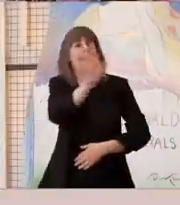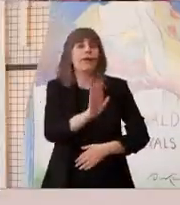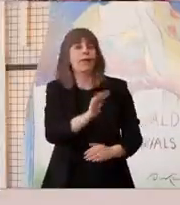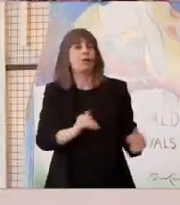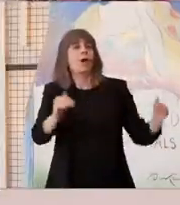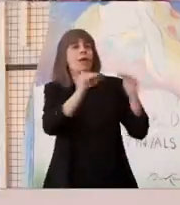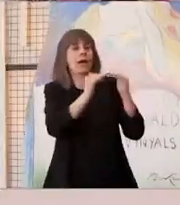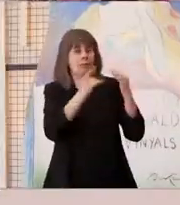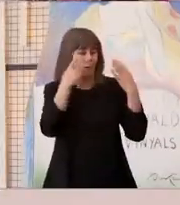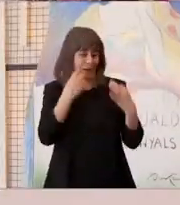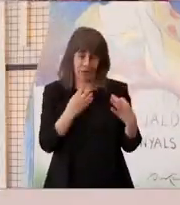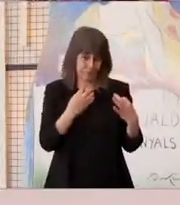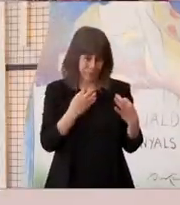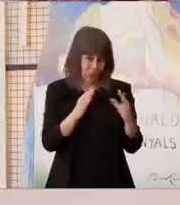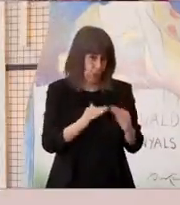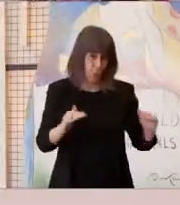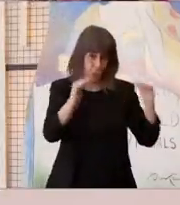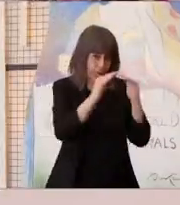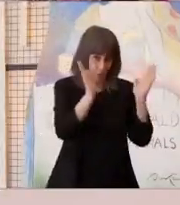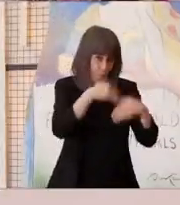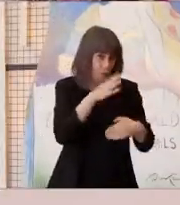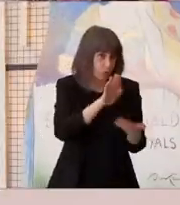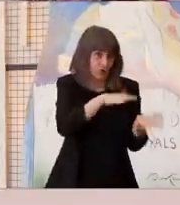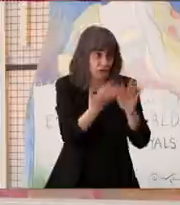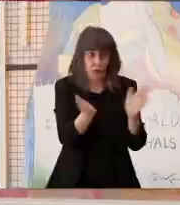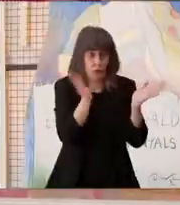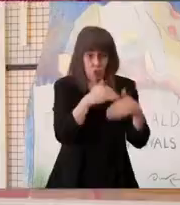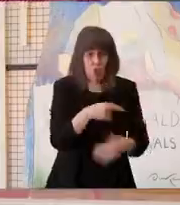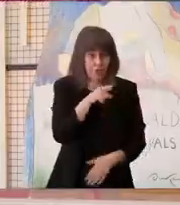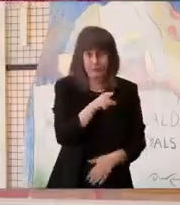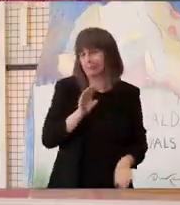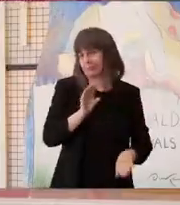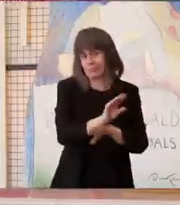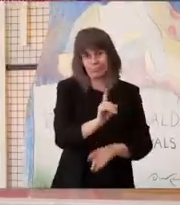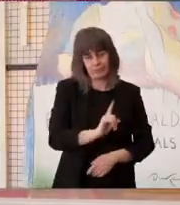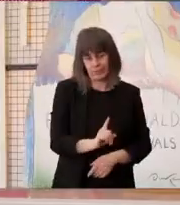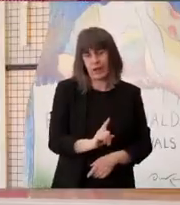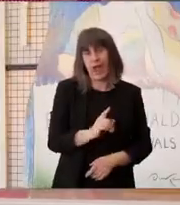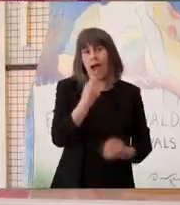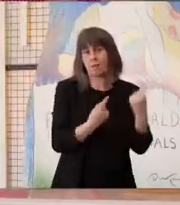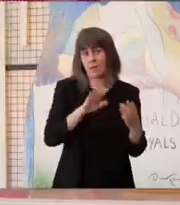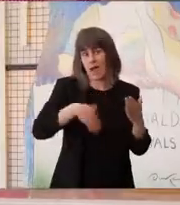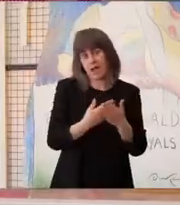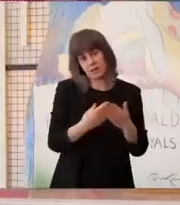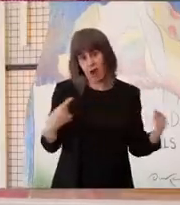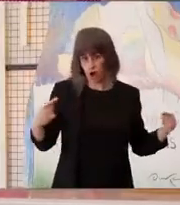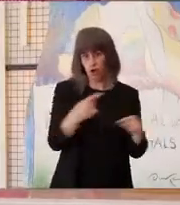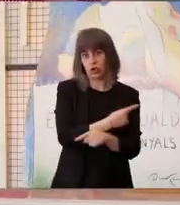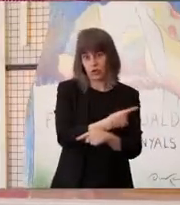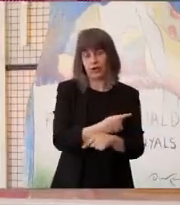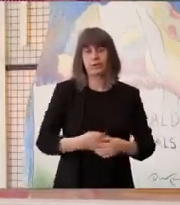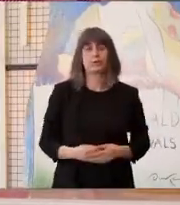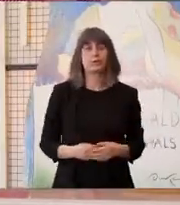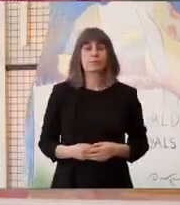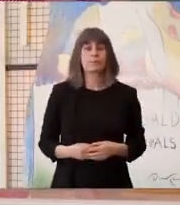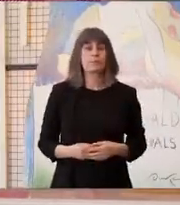igualdad pero que en el fondo no lo es porque no transforma nada no y a veces pues incluso todo todo lo contrario y